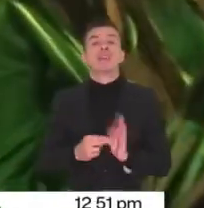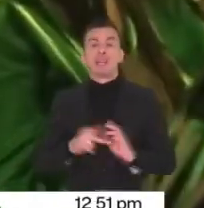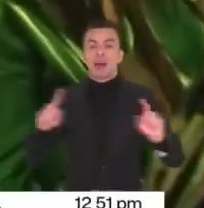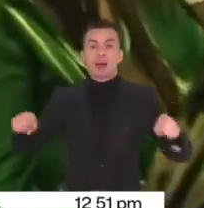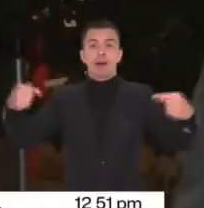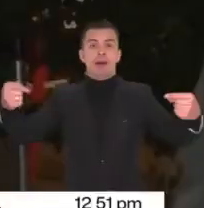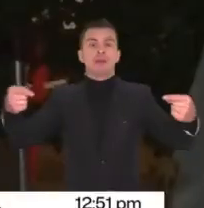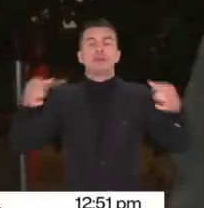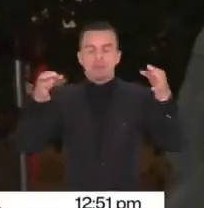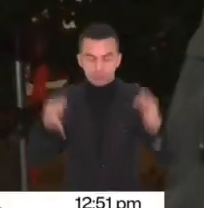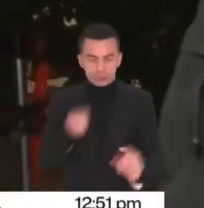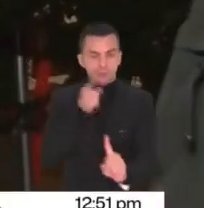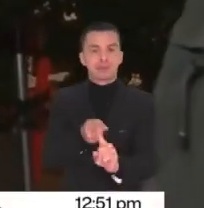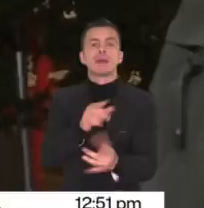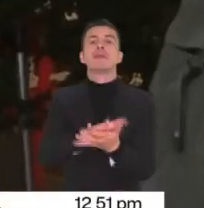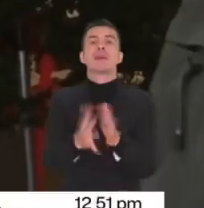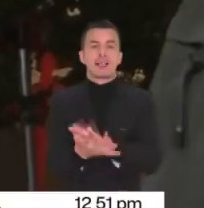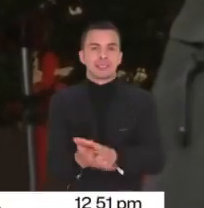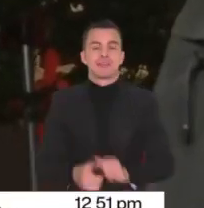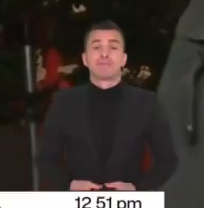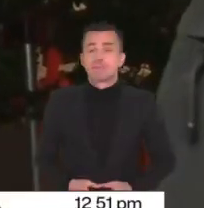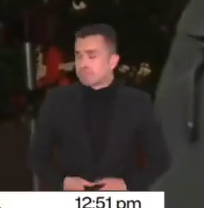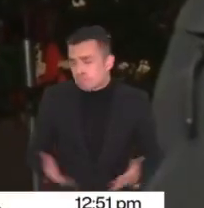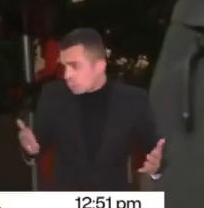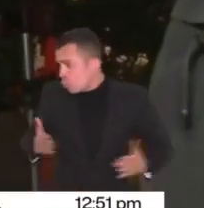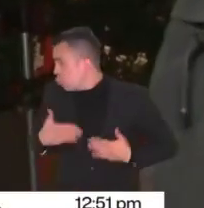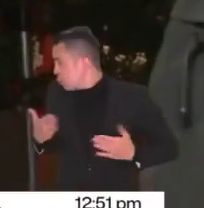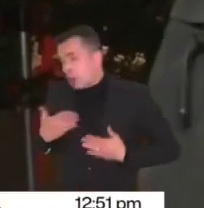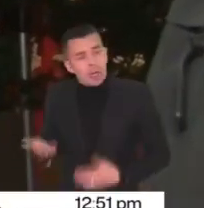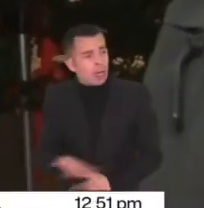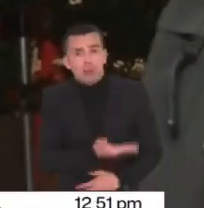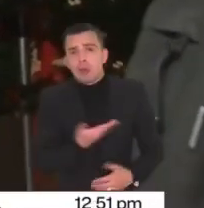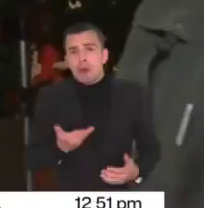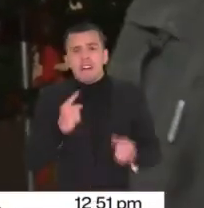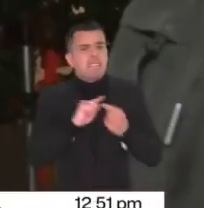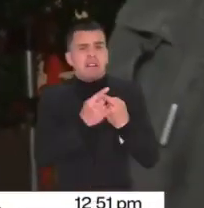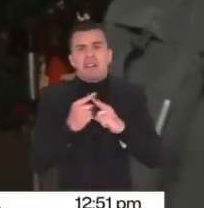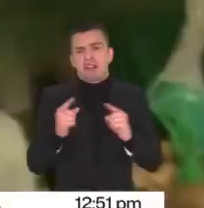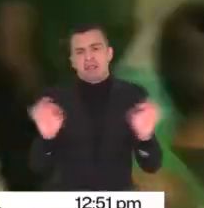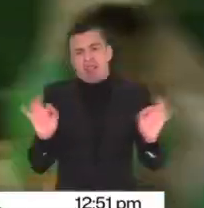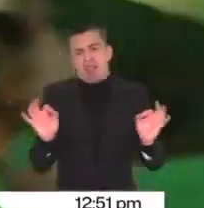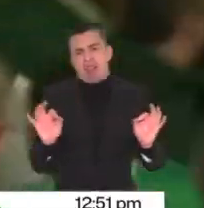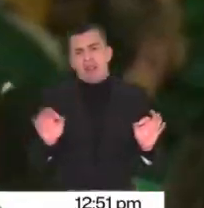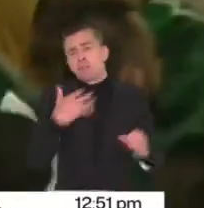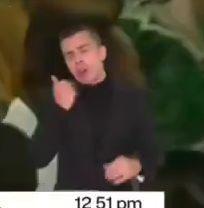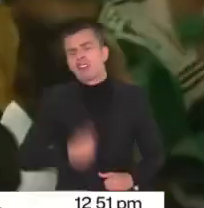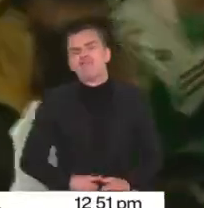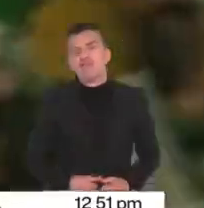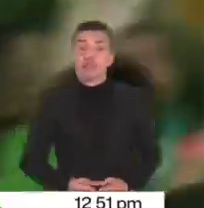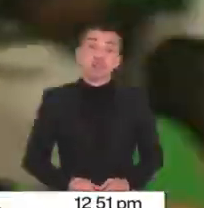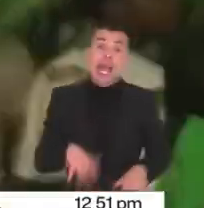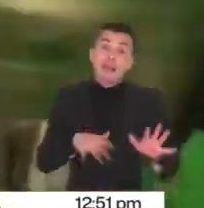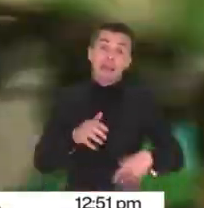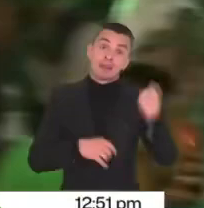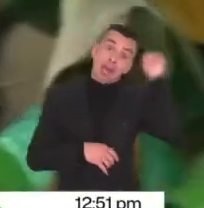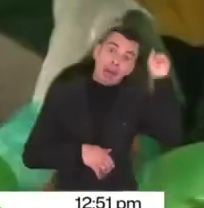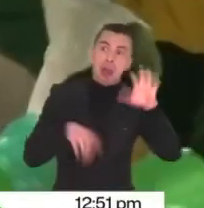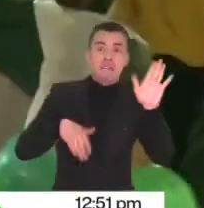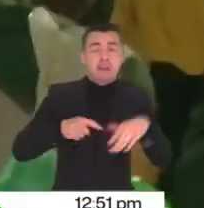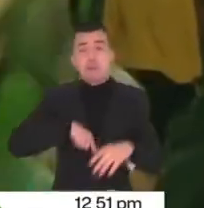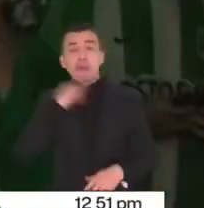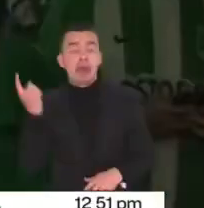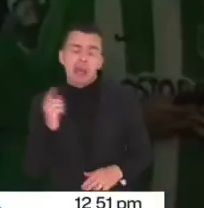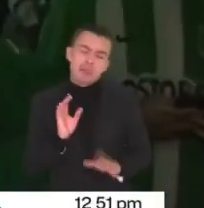paz. Disfrutamos el partido sanamente, sin conflictos, es lo mejor. A veces se pierde, a veces se gana, pero en